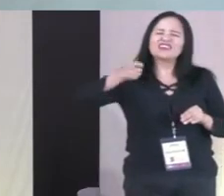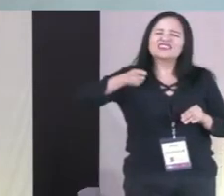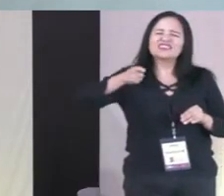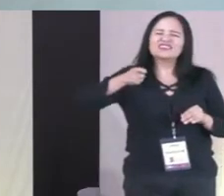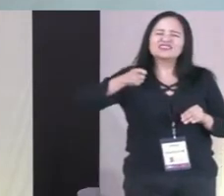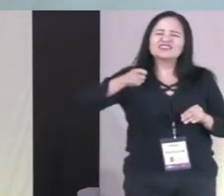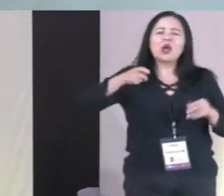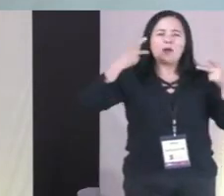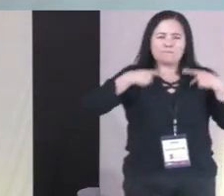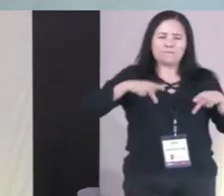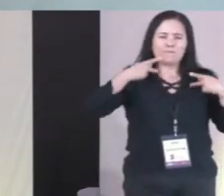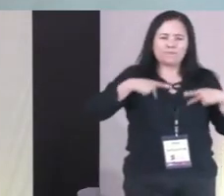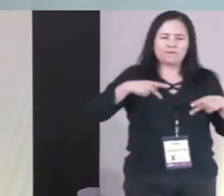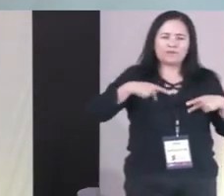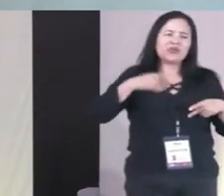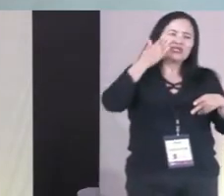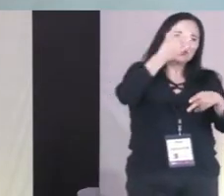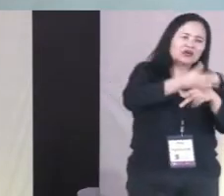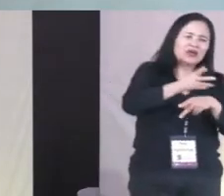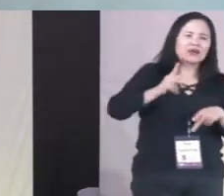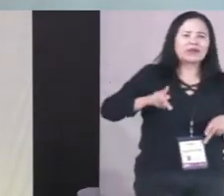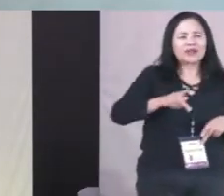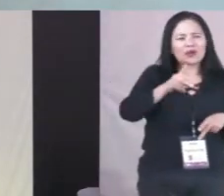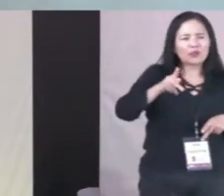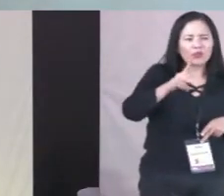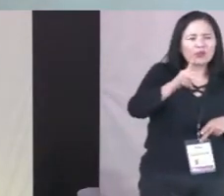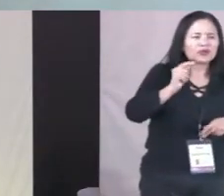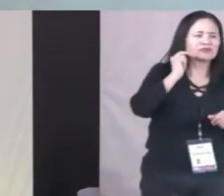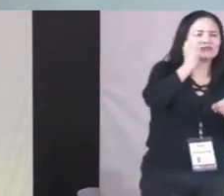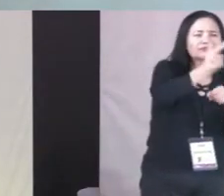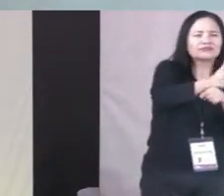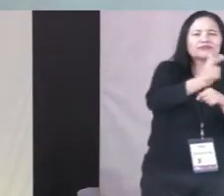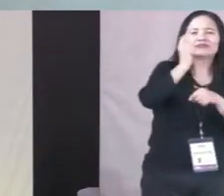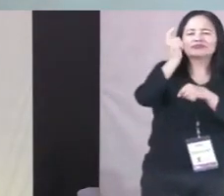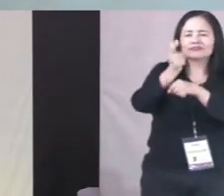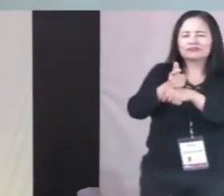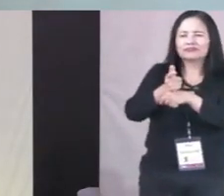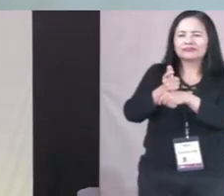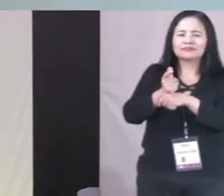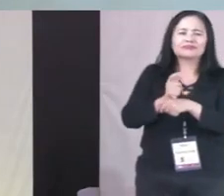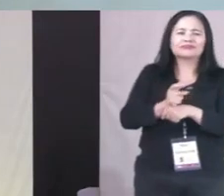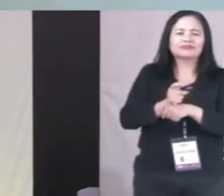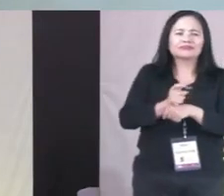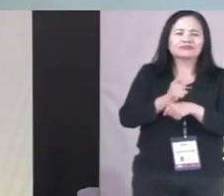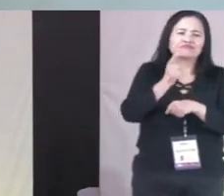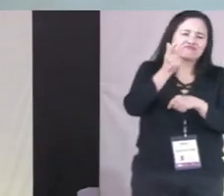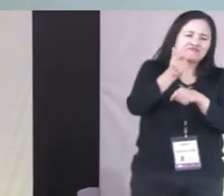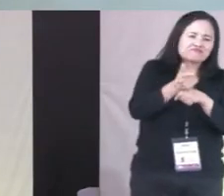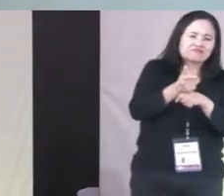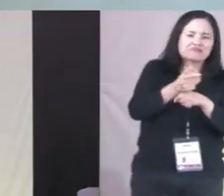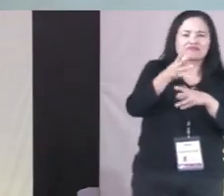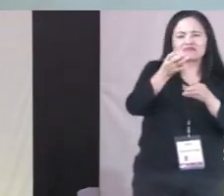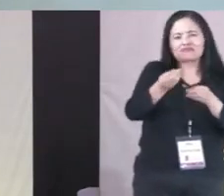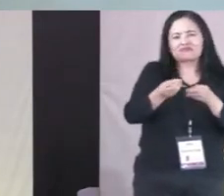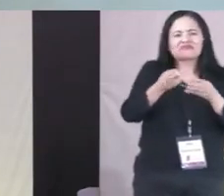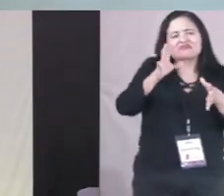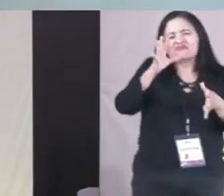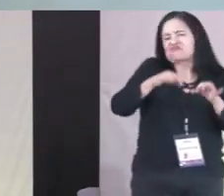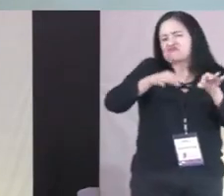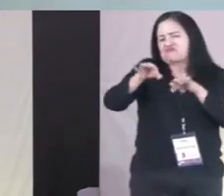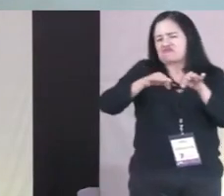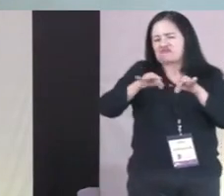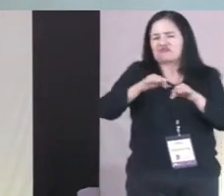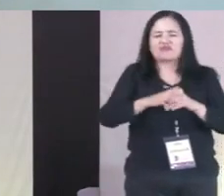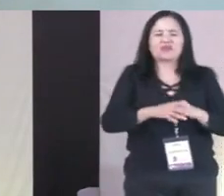pueblo buscando agonizantes como sopilotes para ofrecer sus servicios de embotellado de almas,